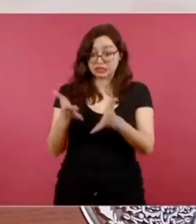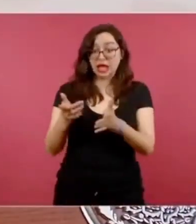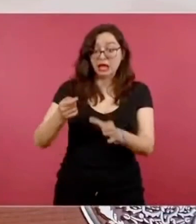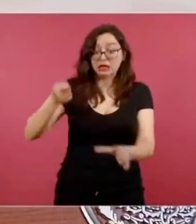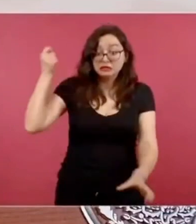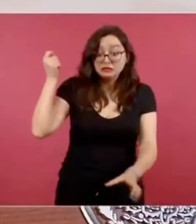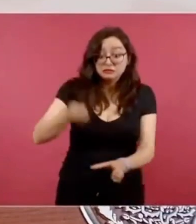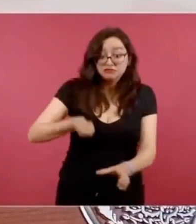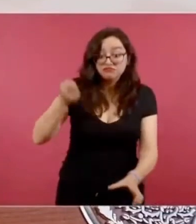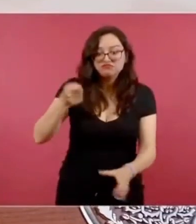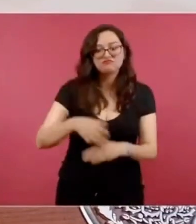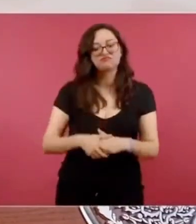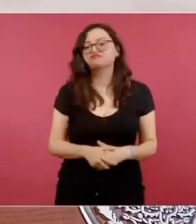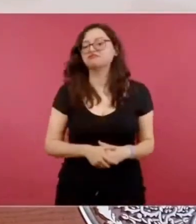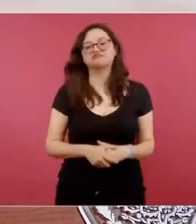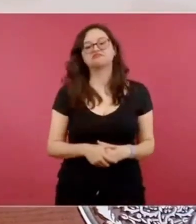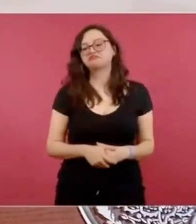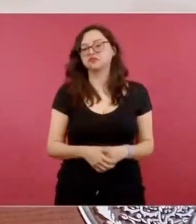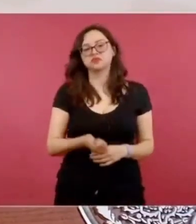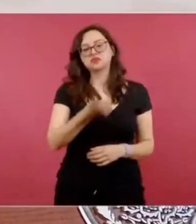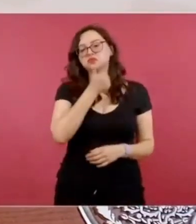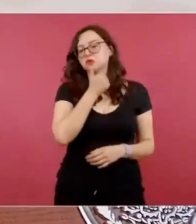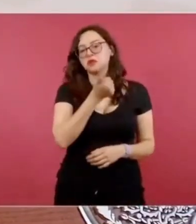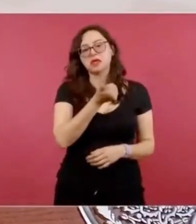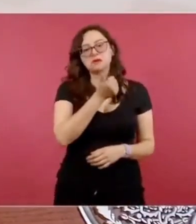juzgados, en tribunales,